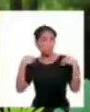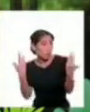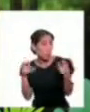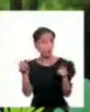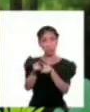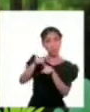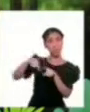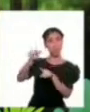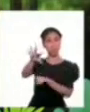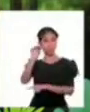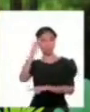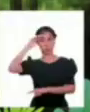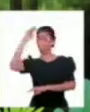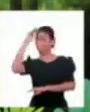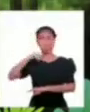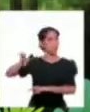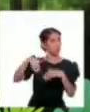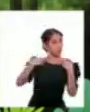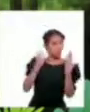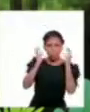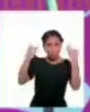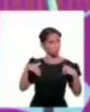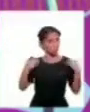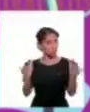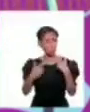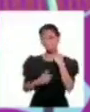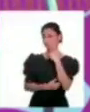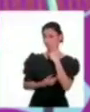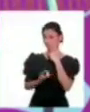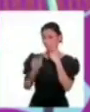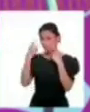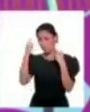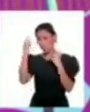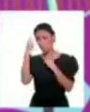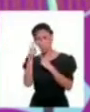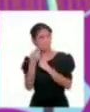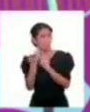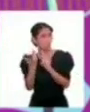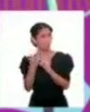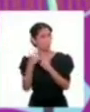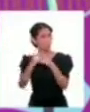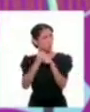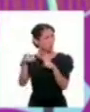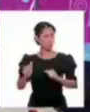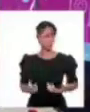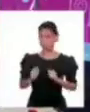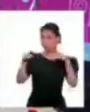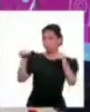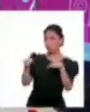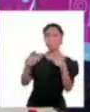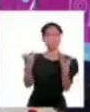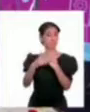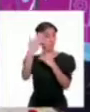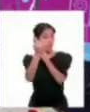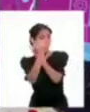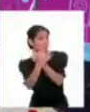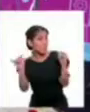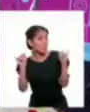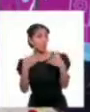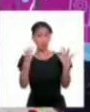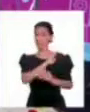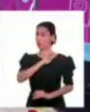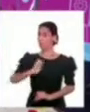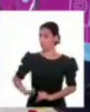elegido a sus autoridades solo por ser mujer. ¿Te imaginas viviendo en esa época? Luego de la independencia, el